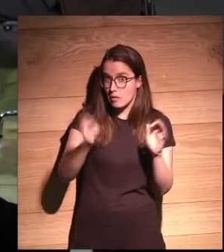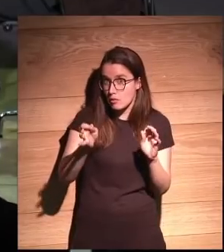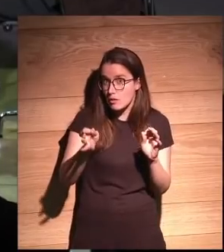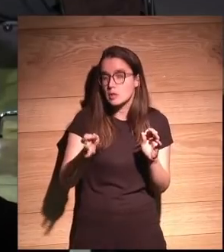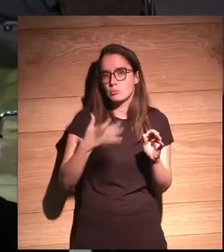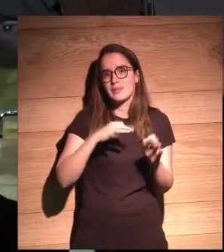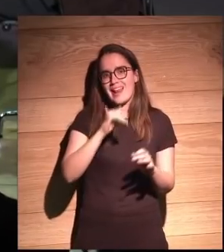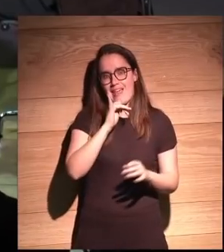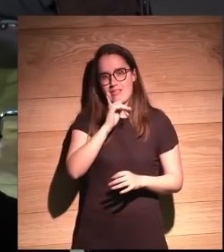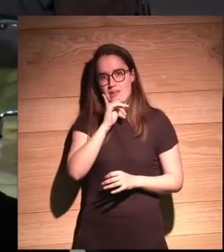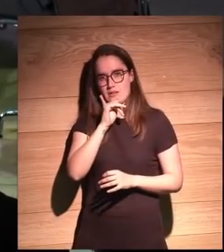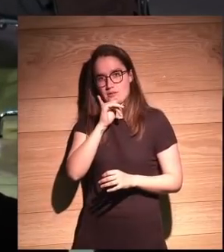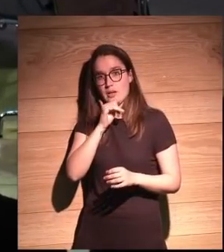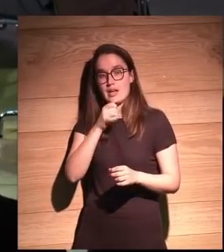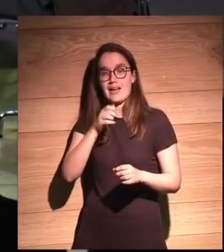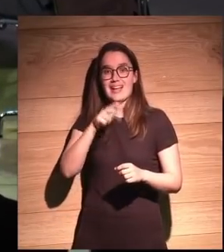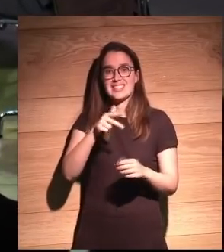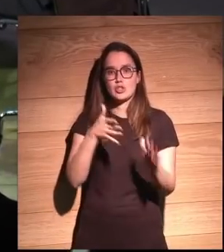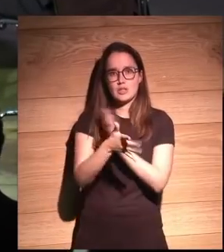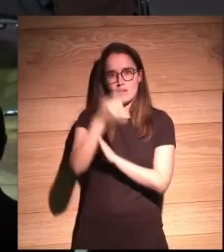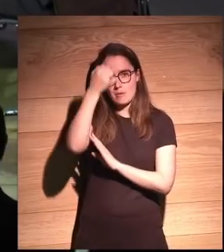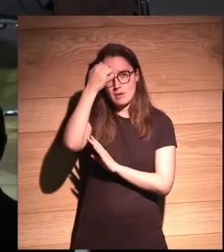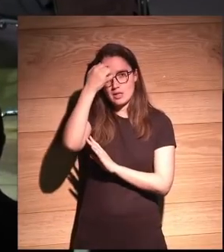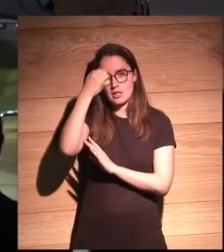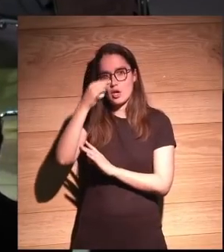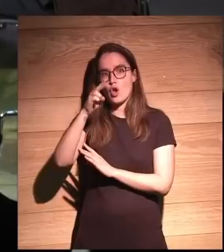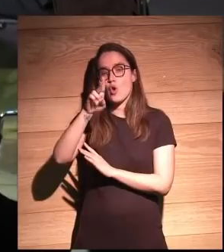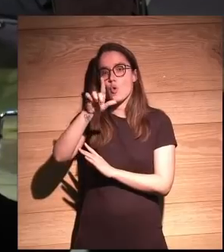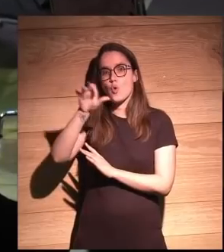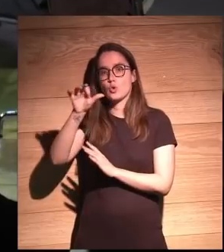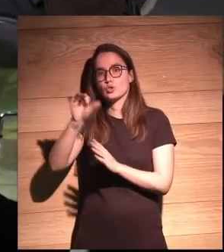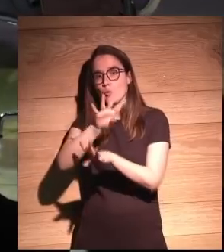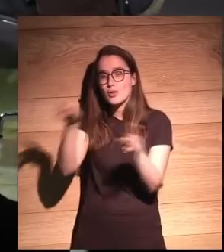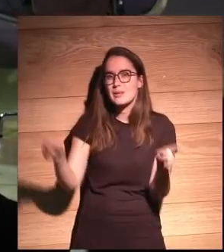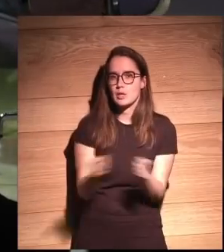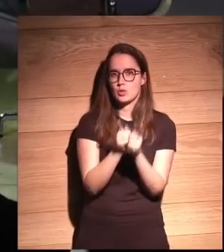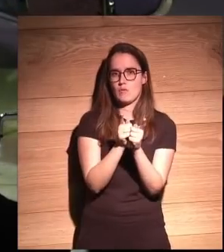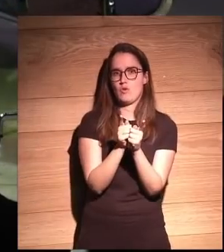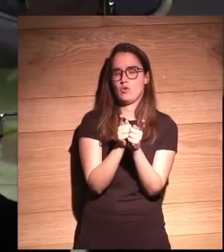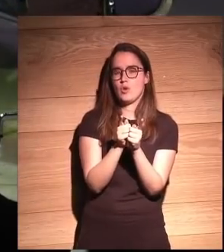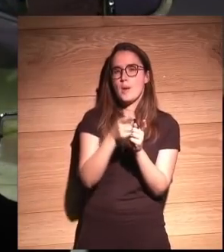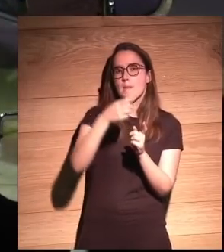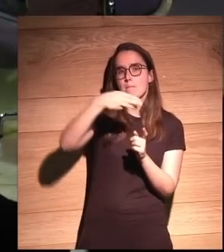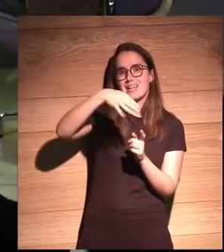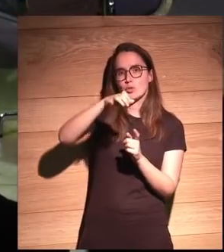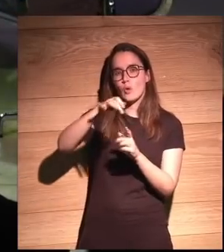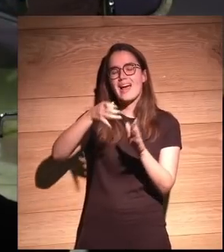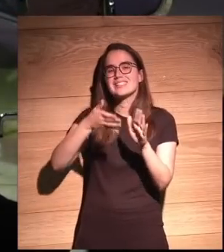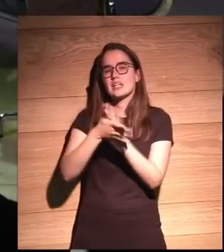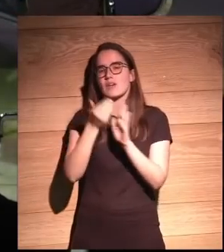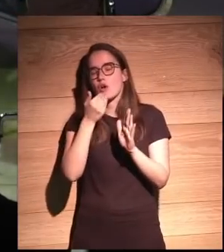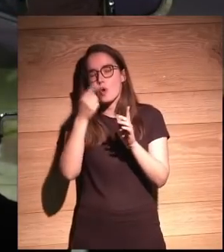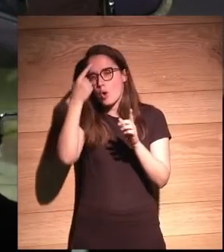es en latín y significa en español mente. Ulus es el sufijo de diminutivo. No. Mentula es